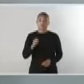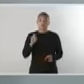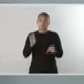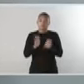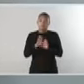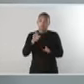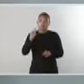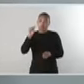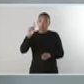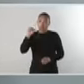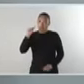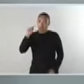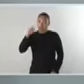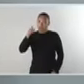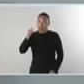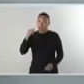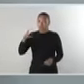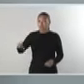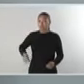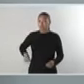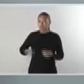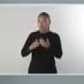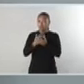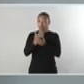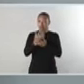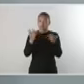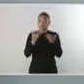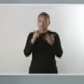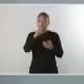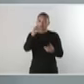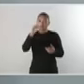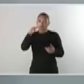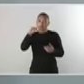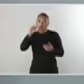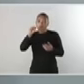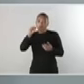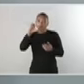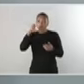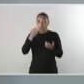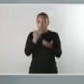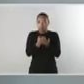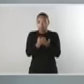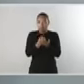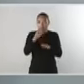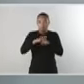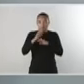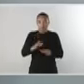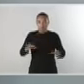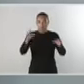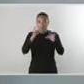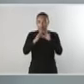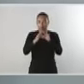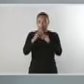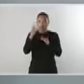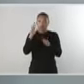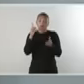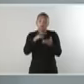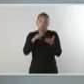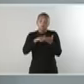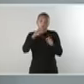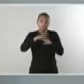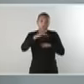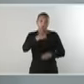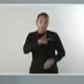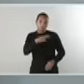de nuestro gobierno será crear zonas económicas prioritarias en las regiones más pobres de nuestra entidad